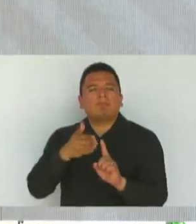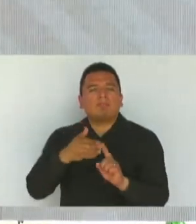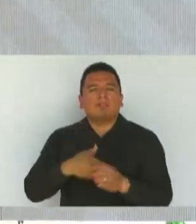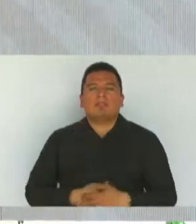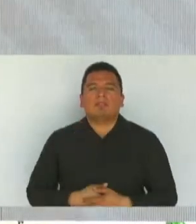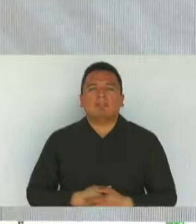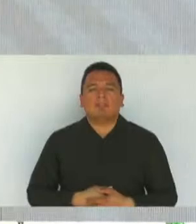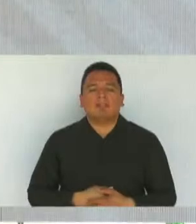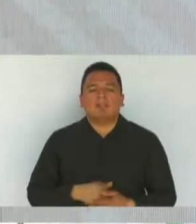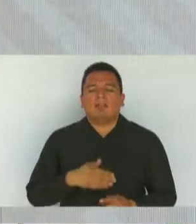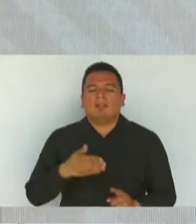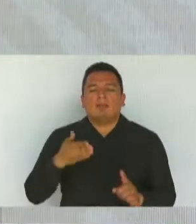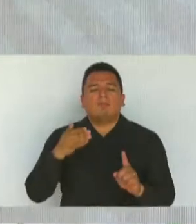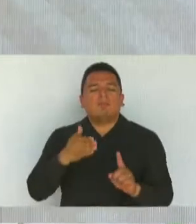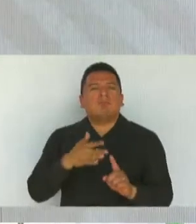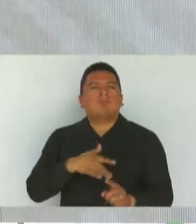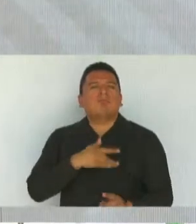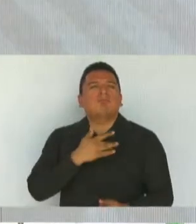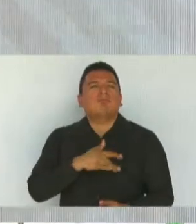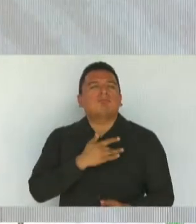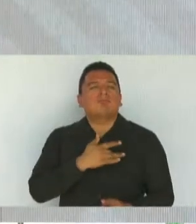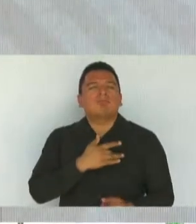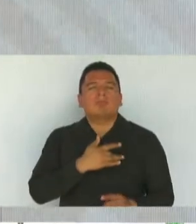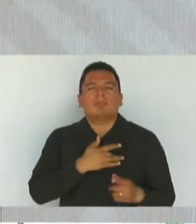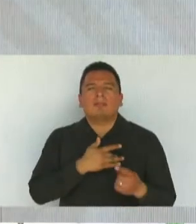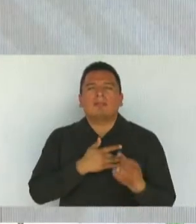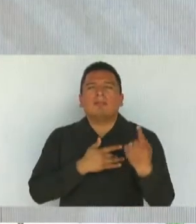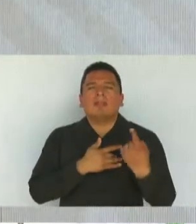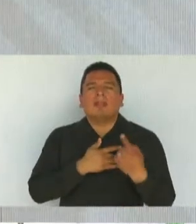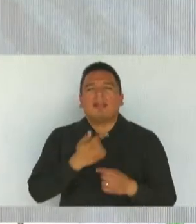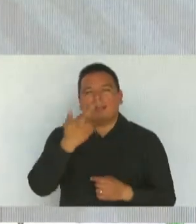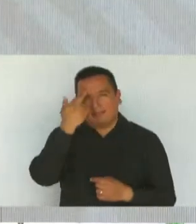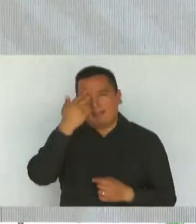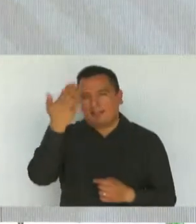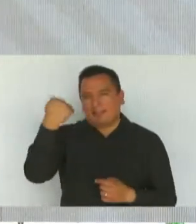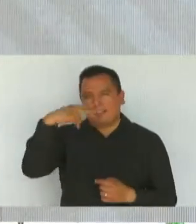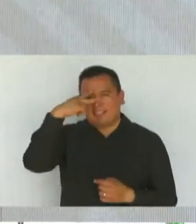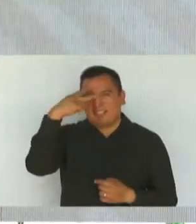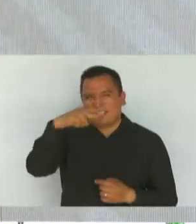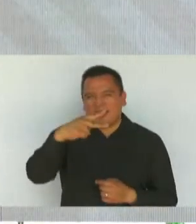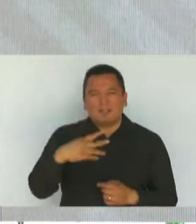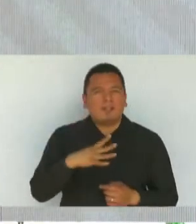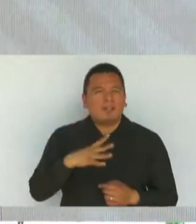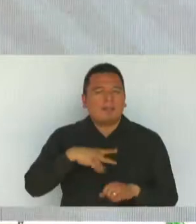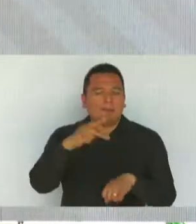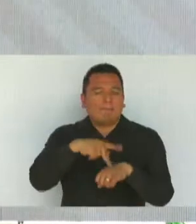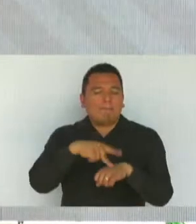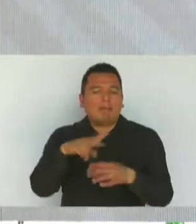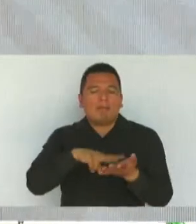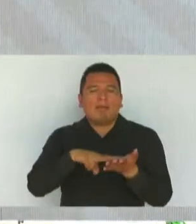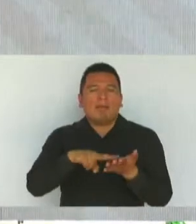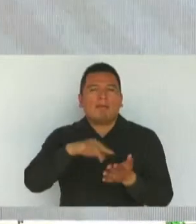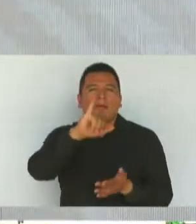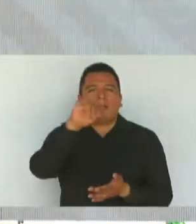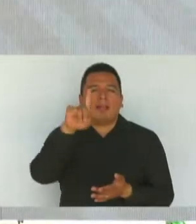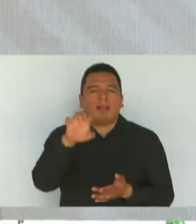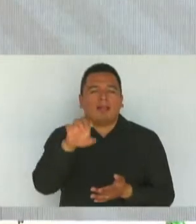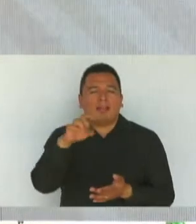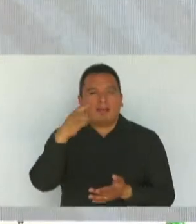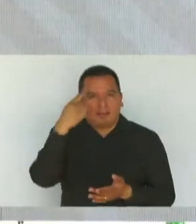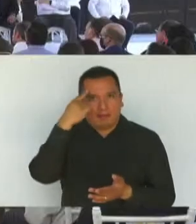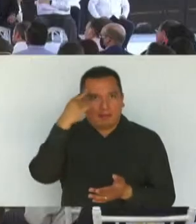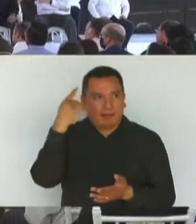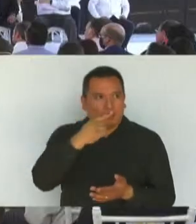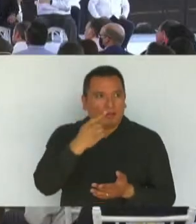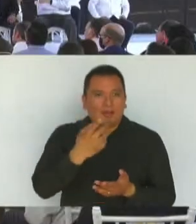Y digo del corazón para poder meter que los antiguos mexicanos usaban el jade para denominar el corazón, porque si no me quedo fuera como